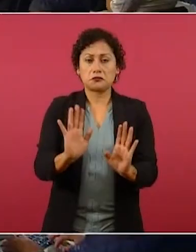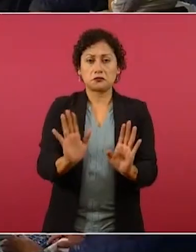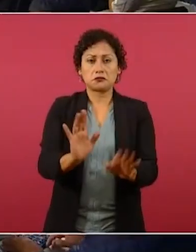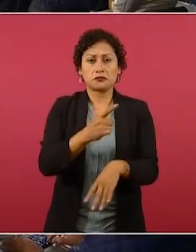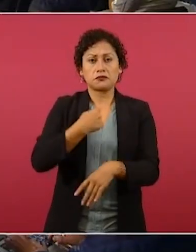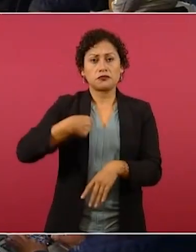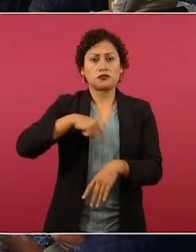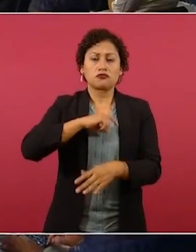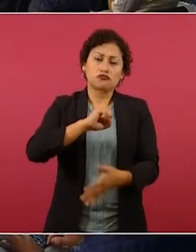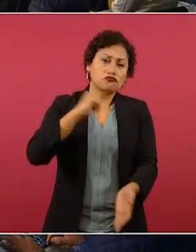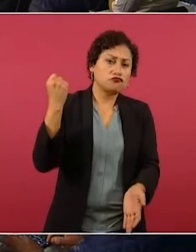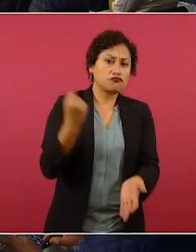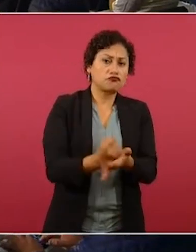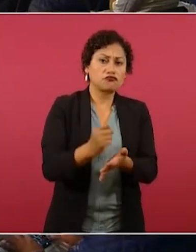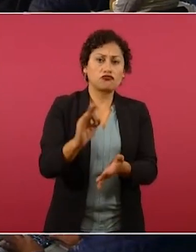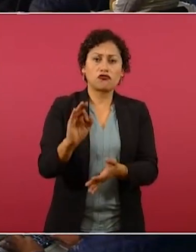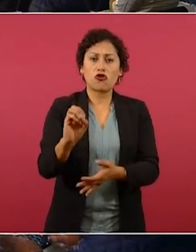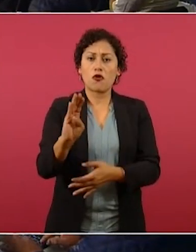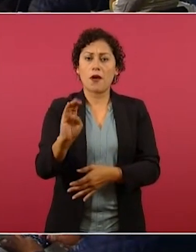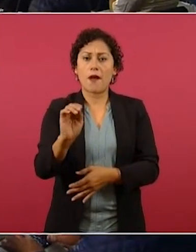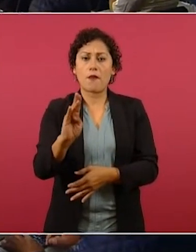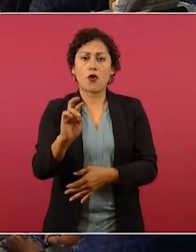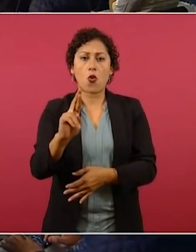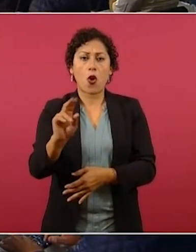Eso va a aprobar.